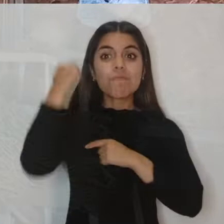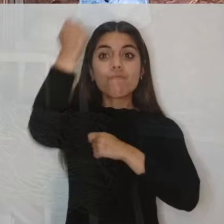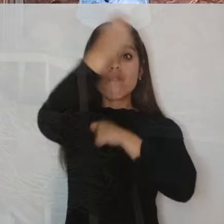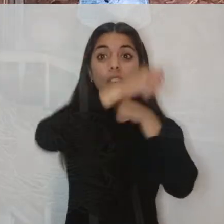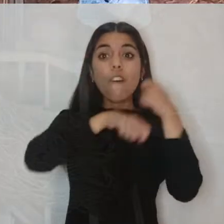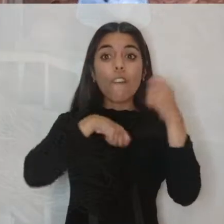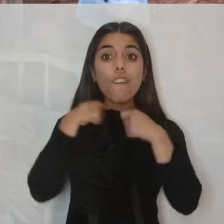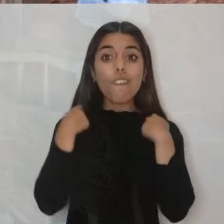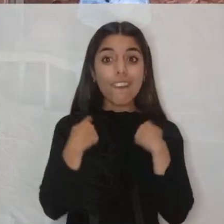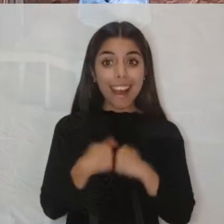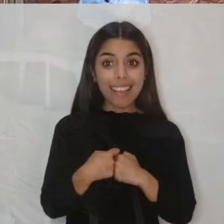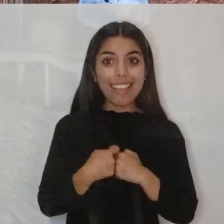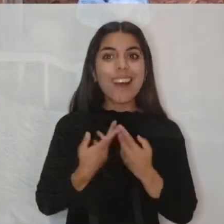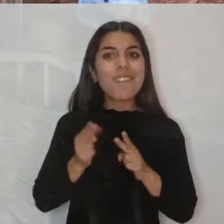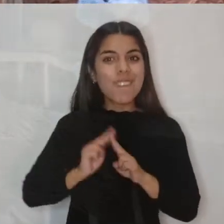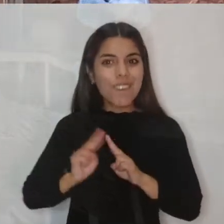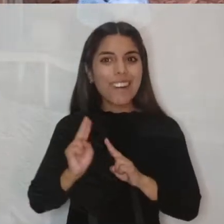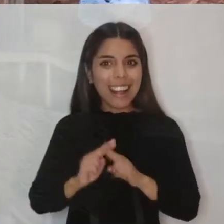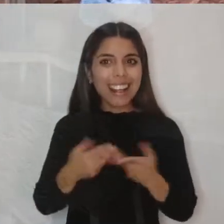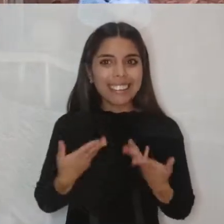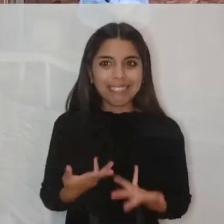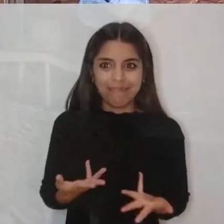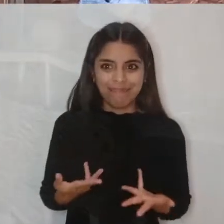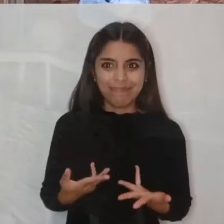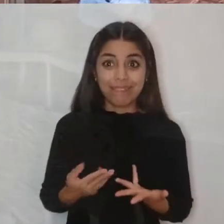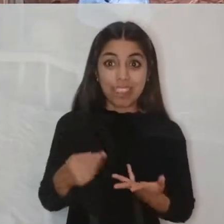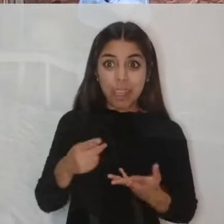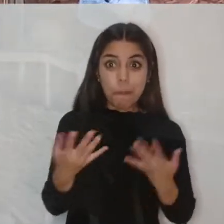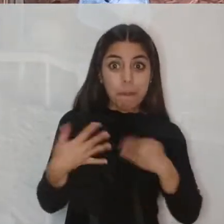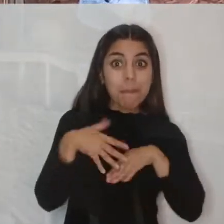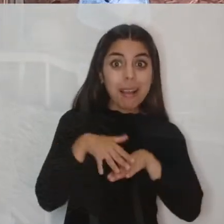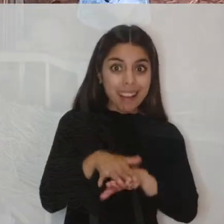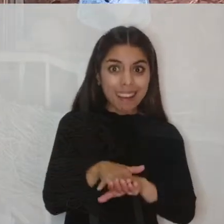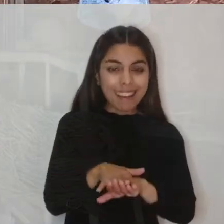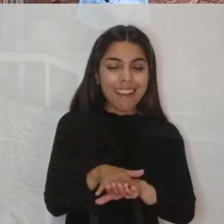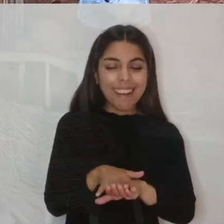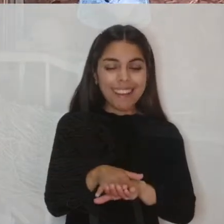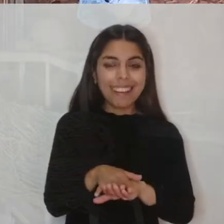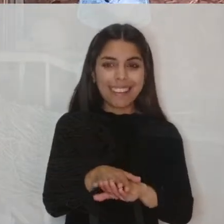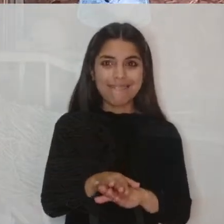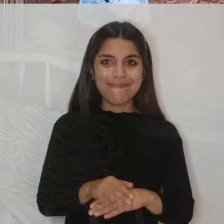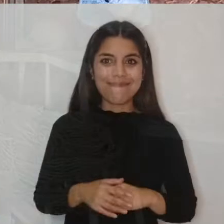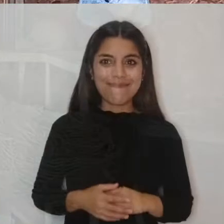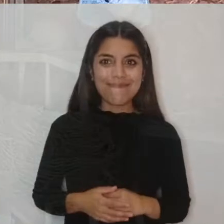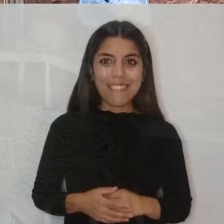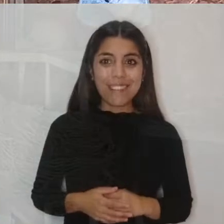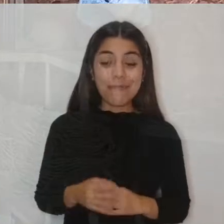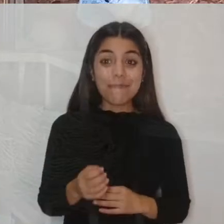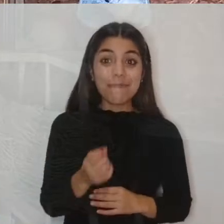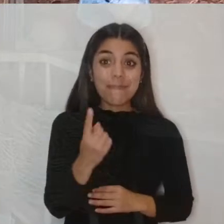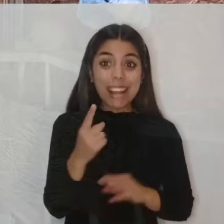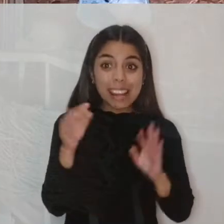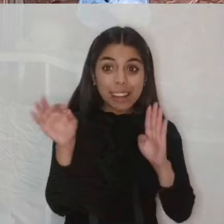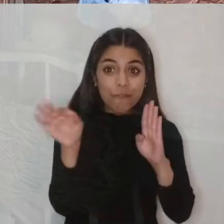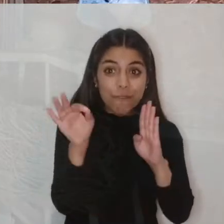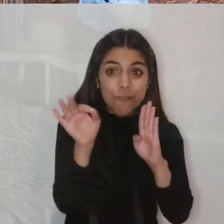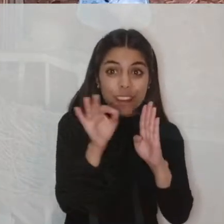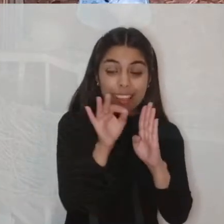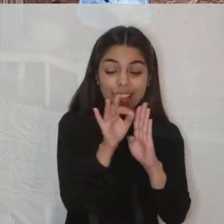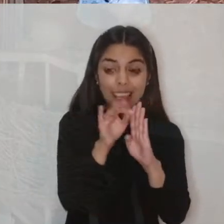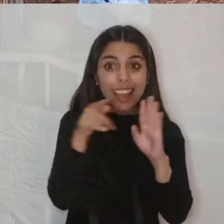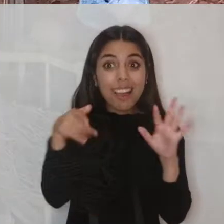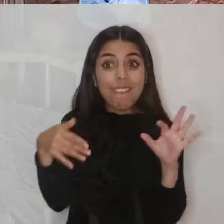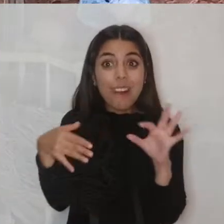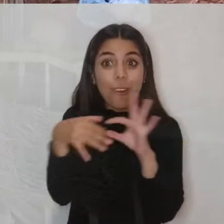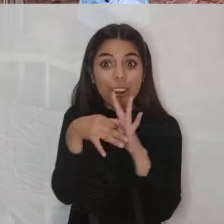Ya. Una ufanda que lo voy a hacer como mezclada, porque lo voy a urdir con el